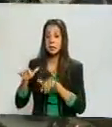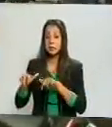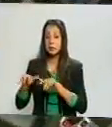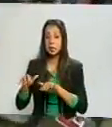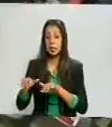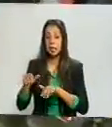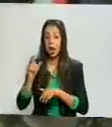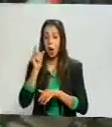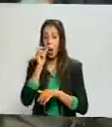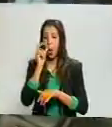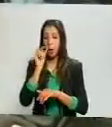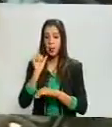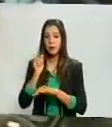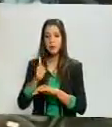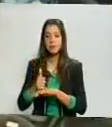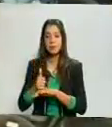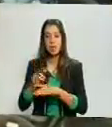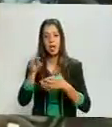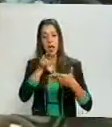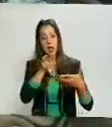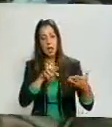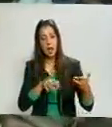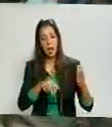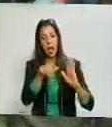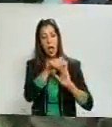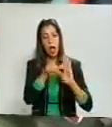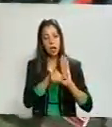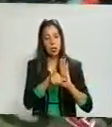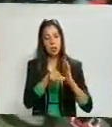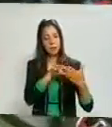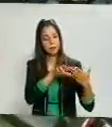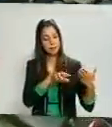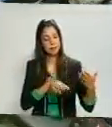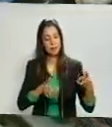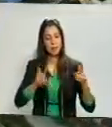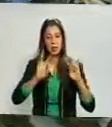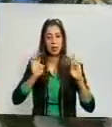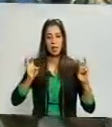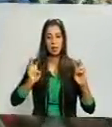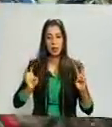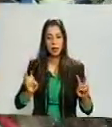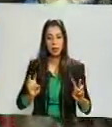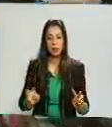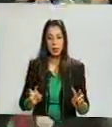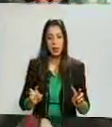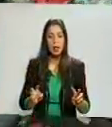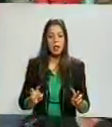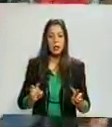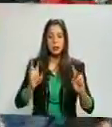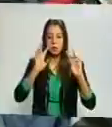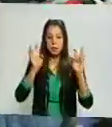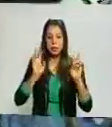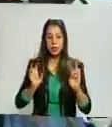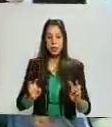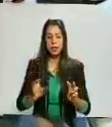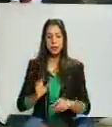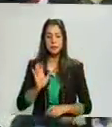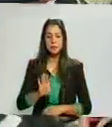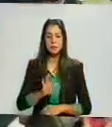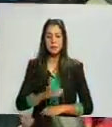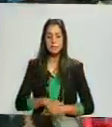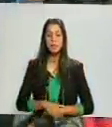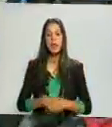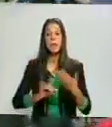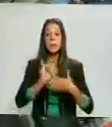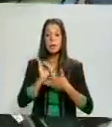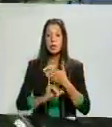plenipotenciaria, Fidel Vázquez, dio lectura al acta como al orden del día contentivo de los puntos que sigue. El proyecto